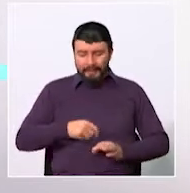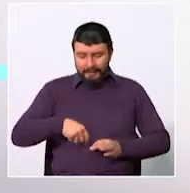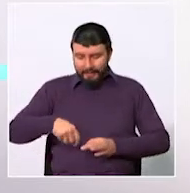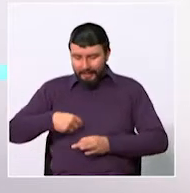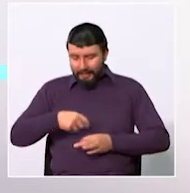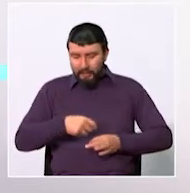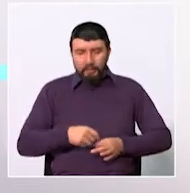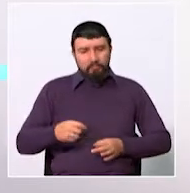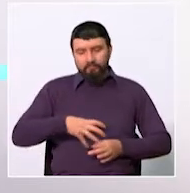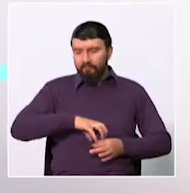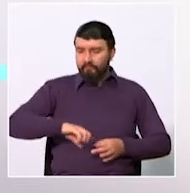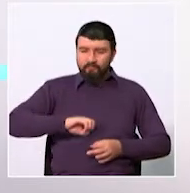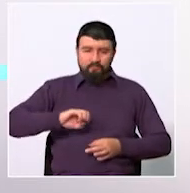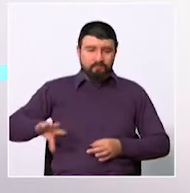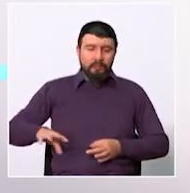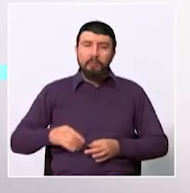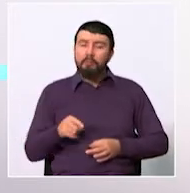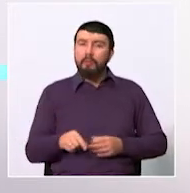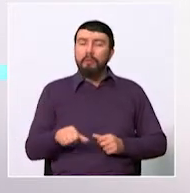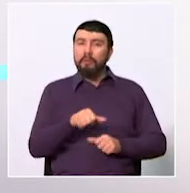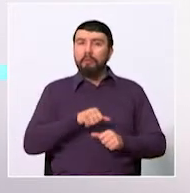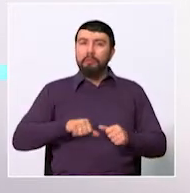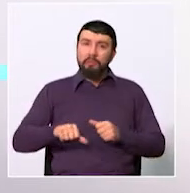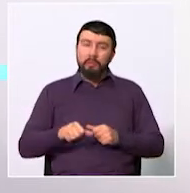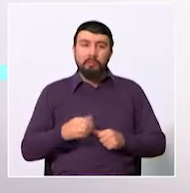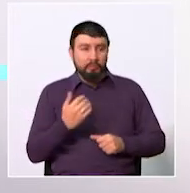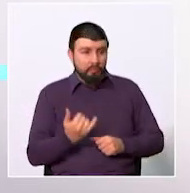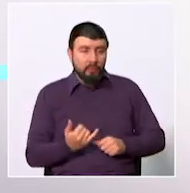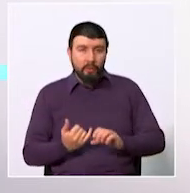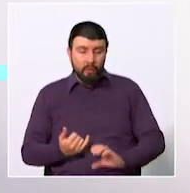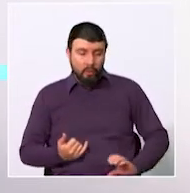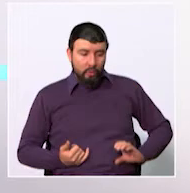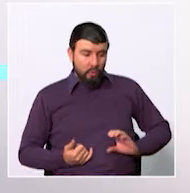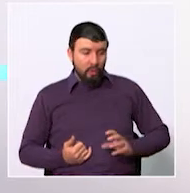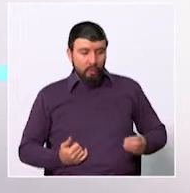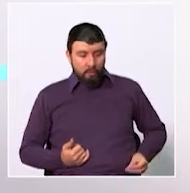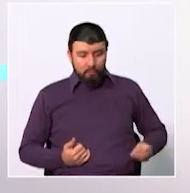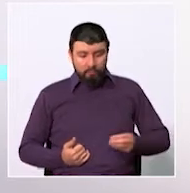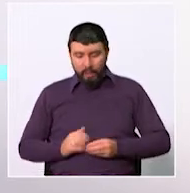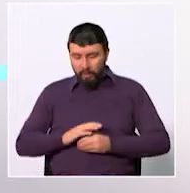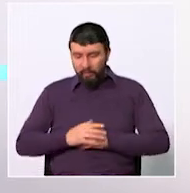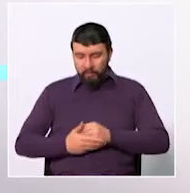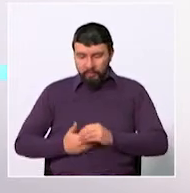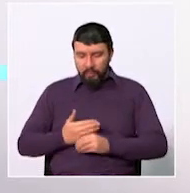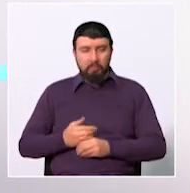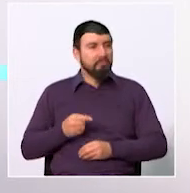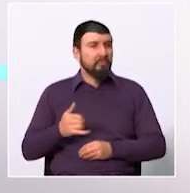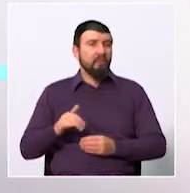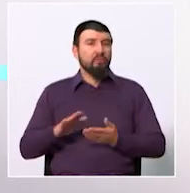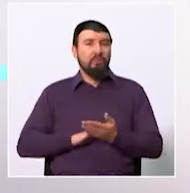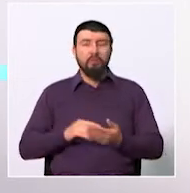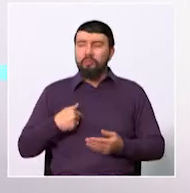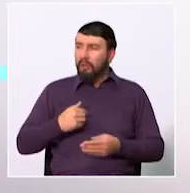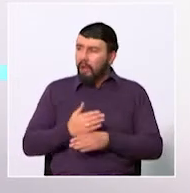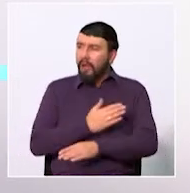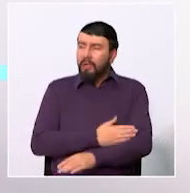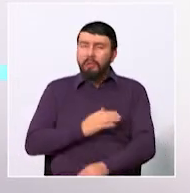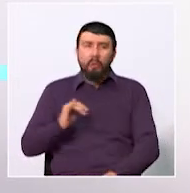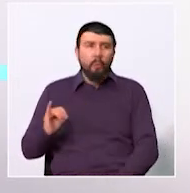me colocó en parte del colon y allí estuvo el remedio porque estuve flaco